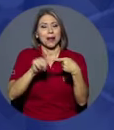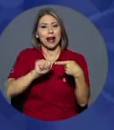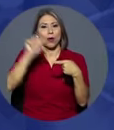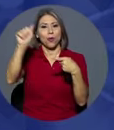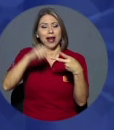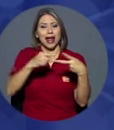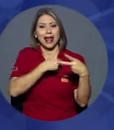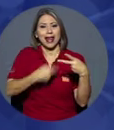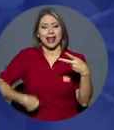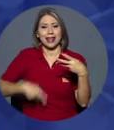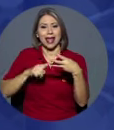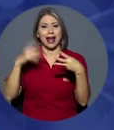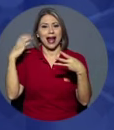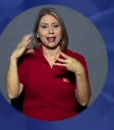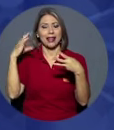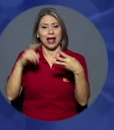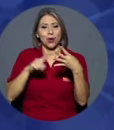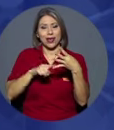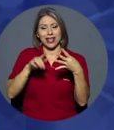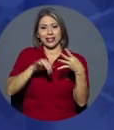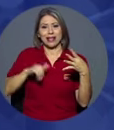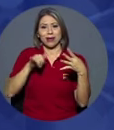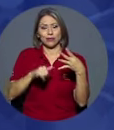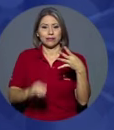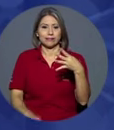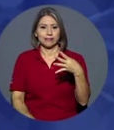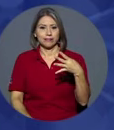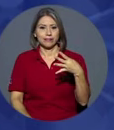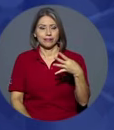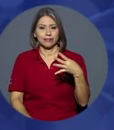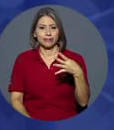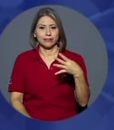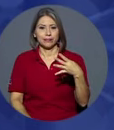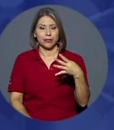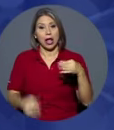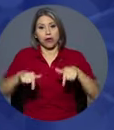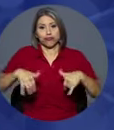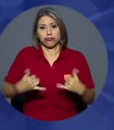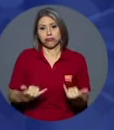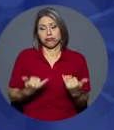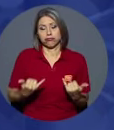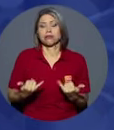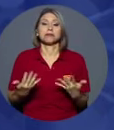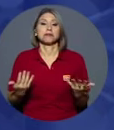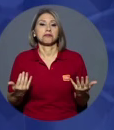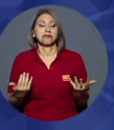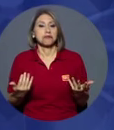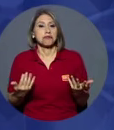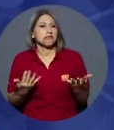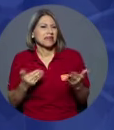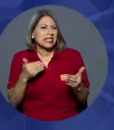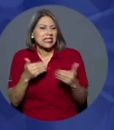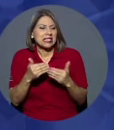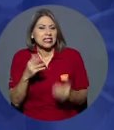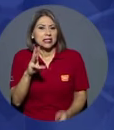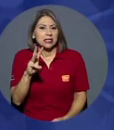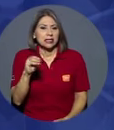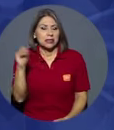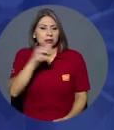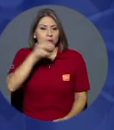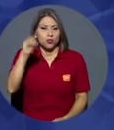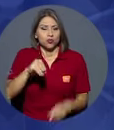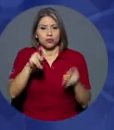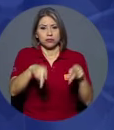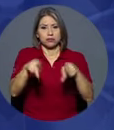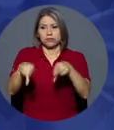Alajuela, Heredia, Cartago y desde luego que en la capital es San José. Hoy en día podríamos hablar de casi el